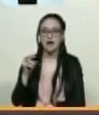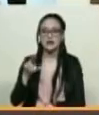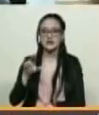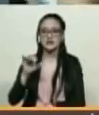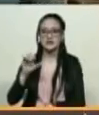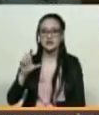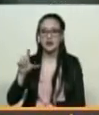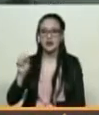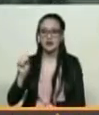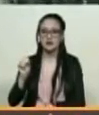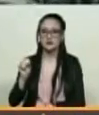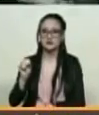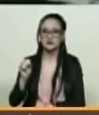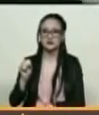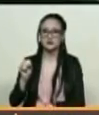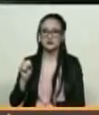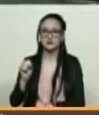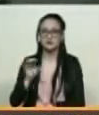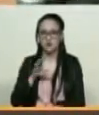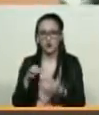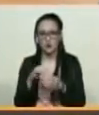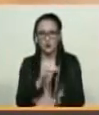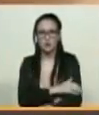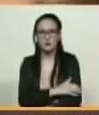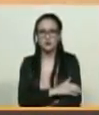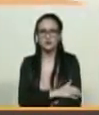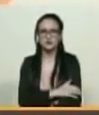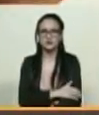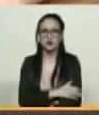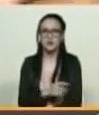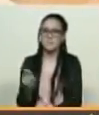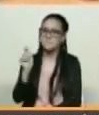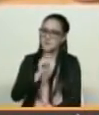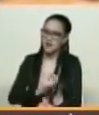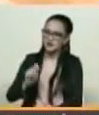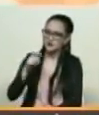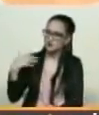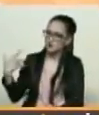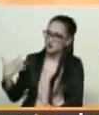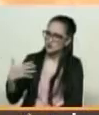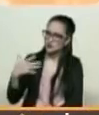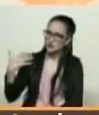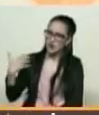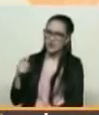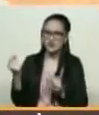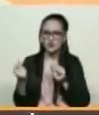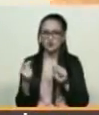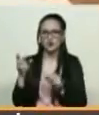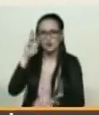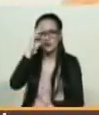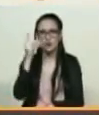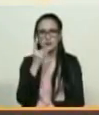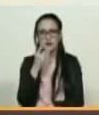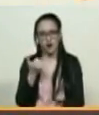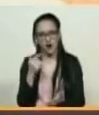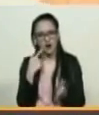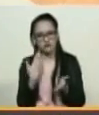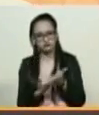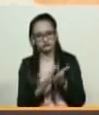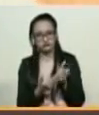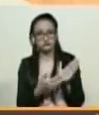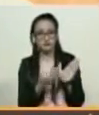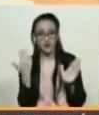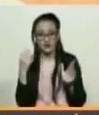Carlos Padilla, de Acción Democrática, con quienes estuvimos largos meses en discusiones en República Dominicana. Aquí están los acuerdos que